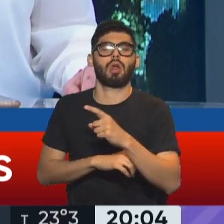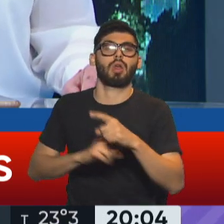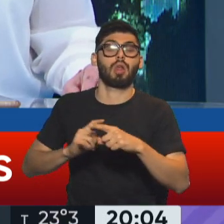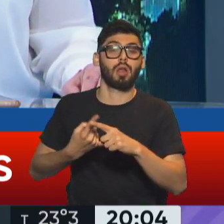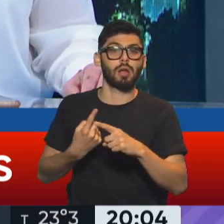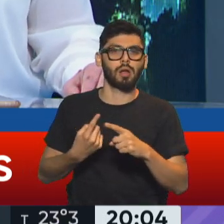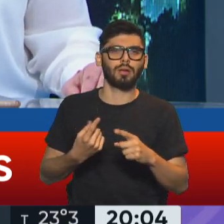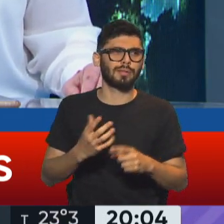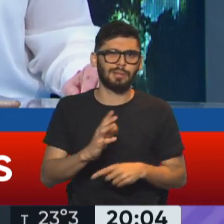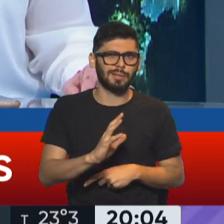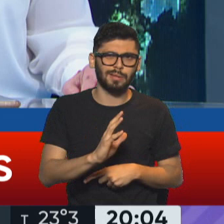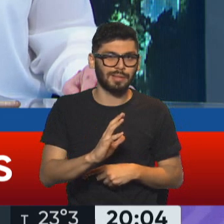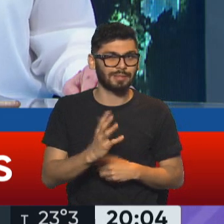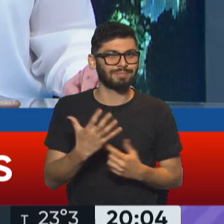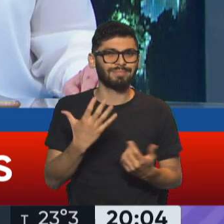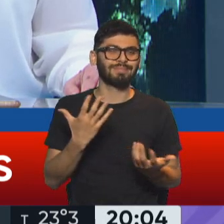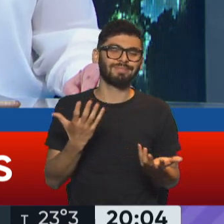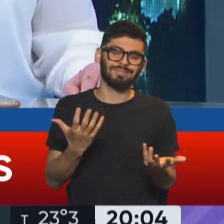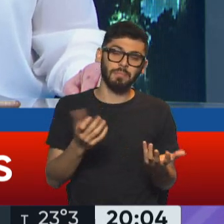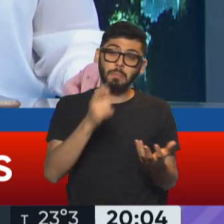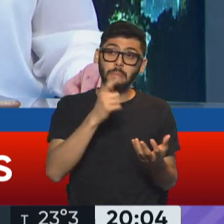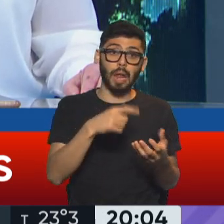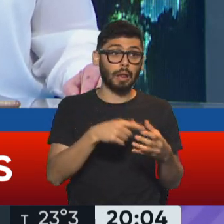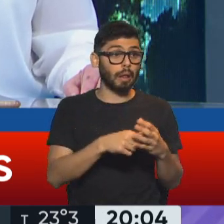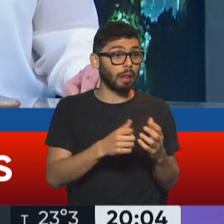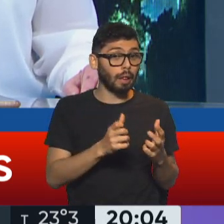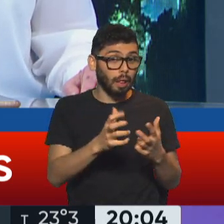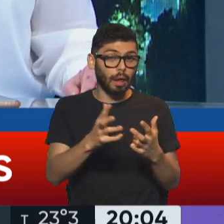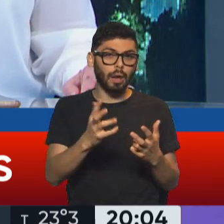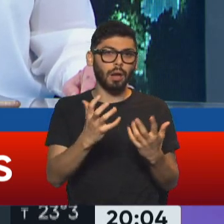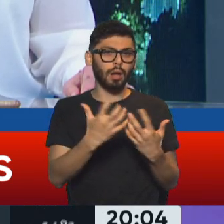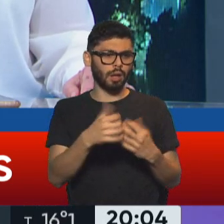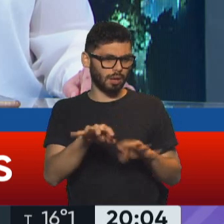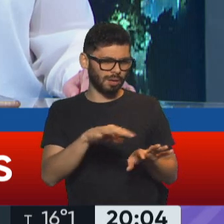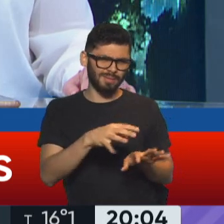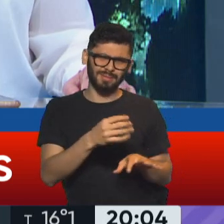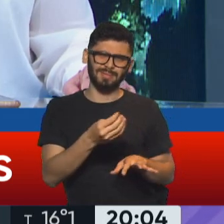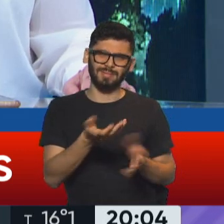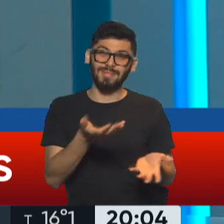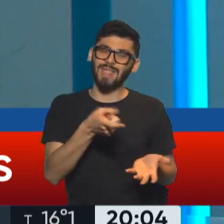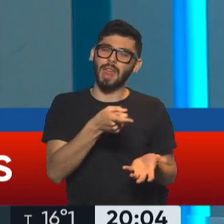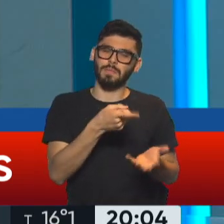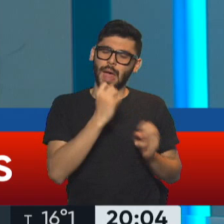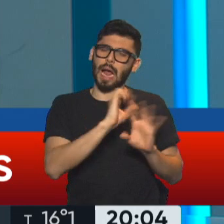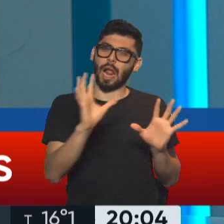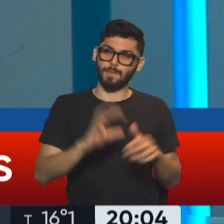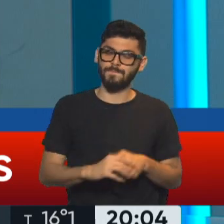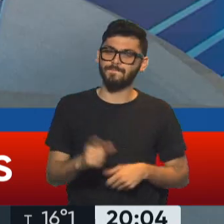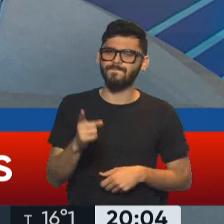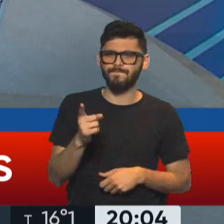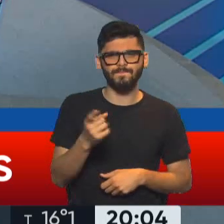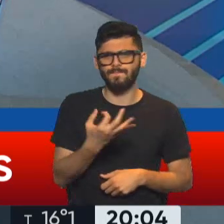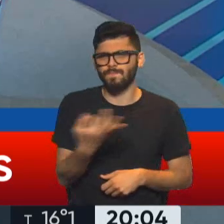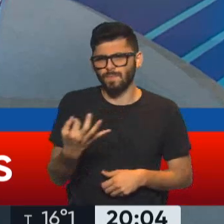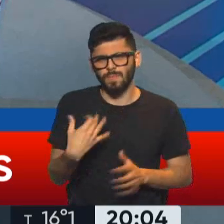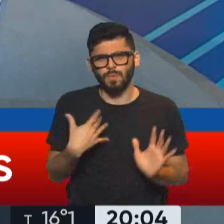política nacional o la política sanitaria. Me parece que habla de quienes lo ponen, de quienes lo utilizan. Yo me sumo a todo lo que dicen en la mesa.